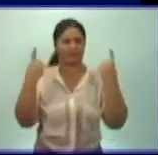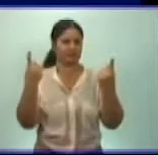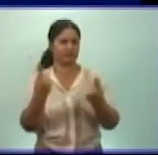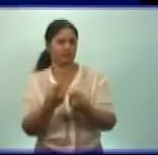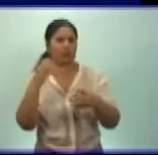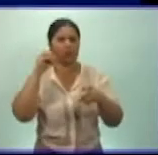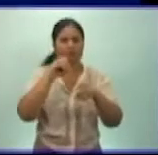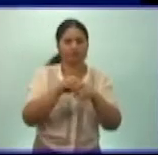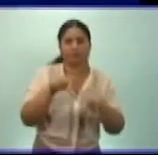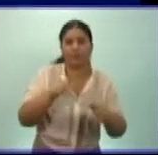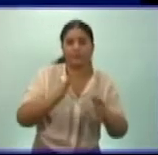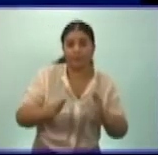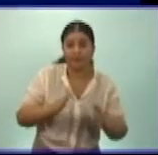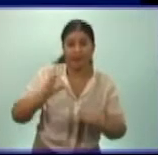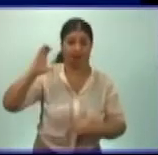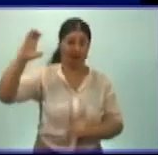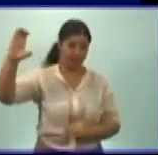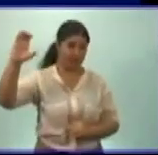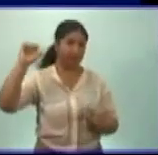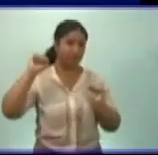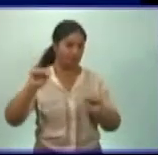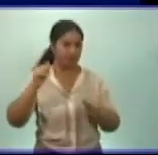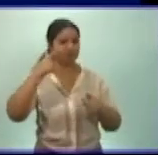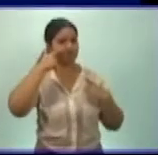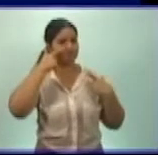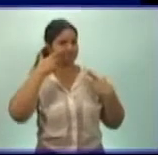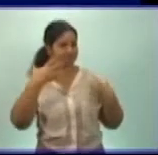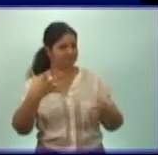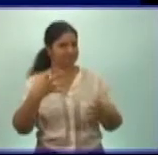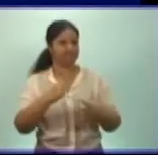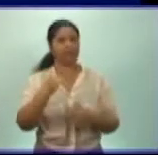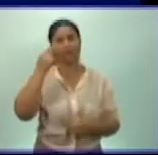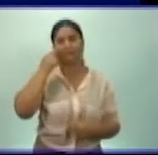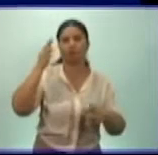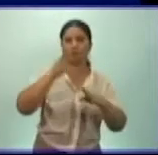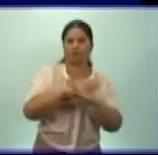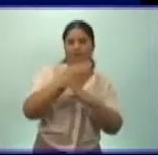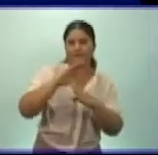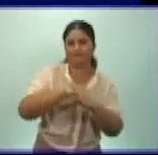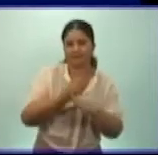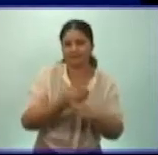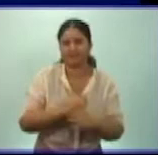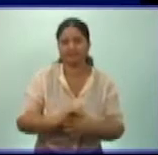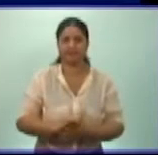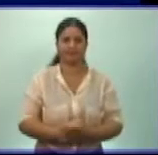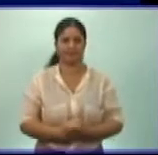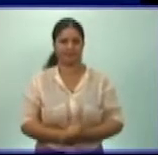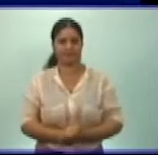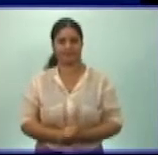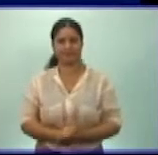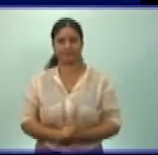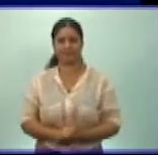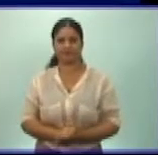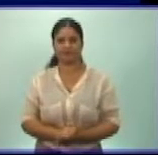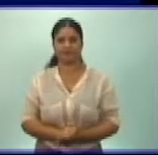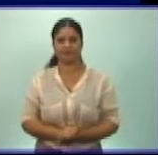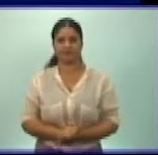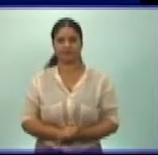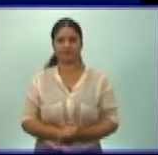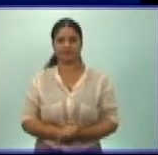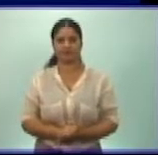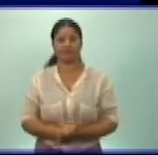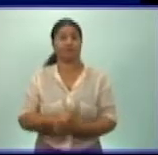adornar la expresión, sino que van a ser un poco más mesuradas. Incluso por eso es que también el